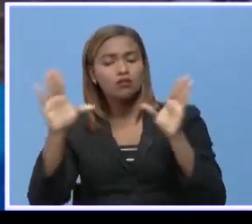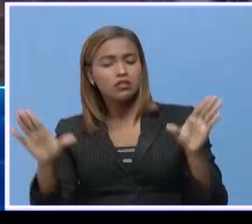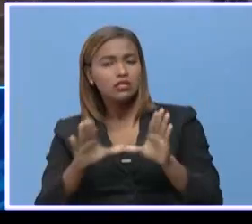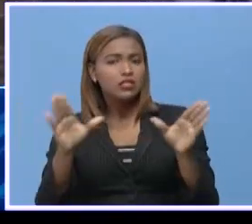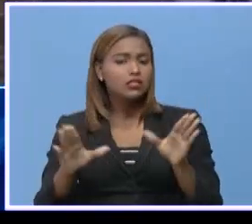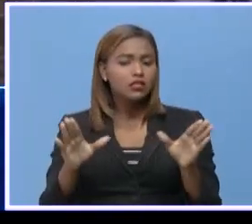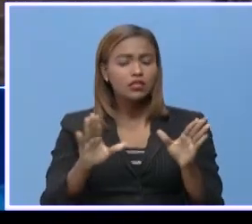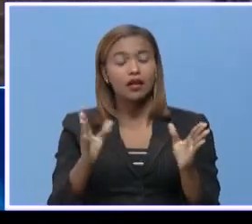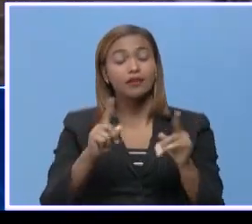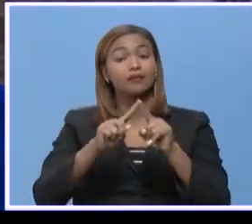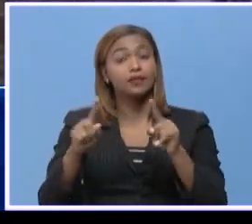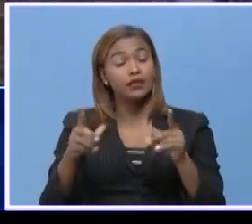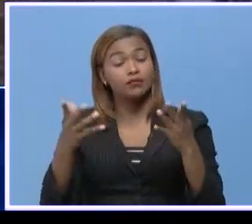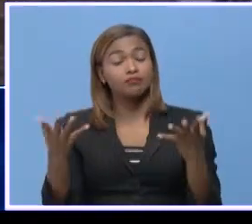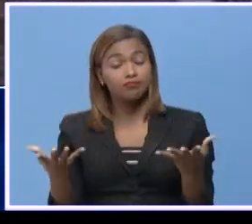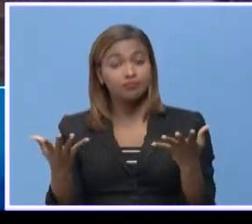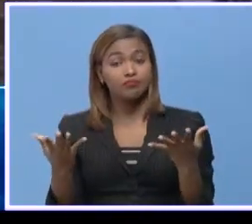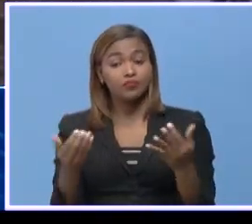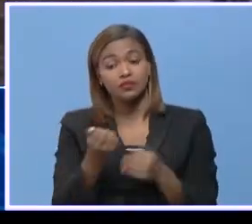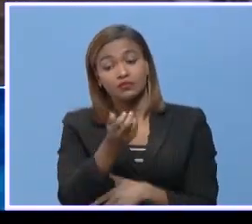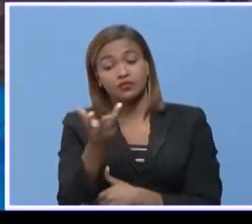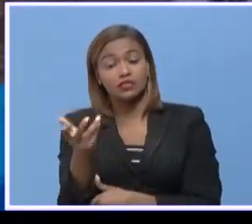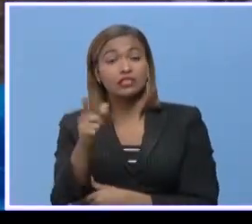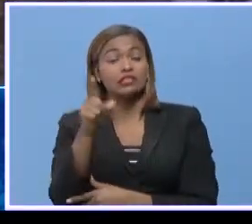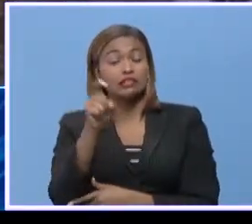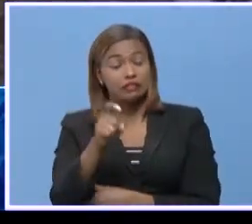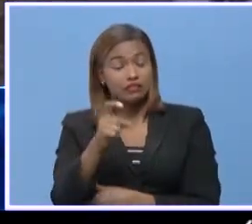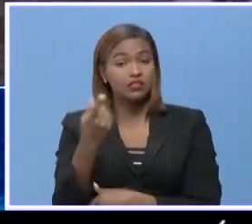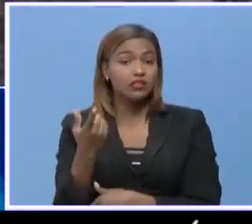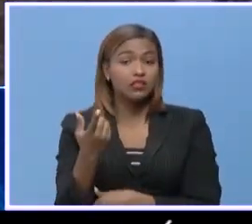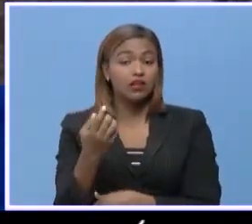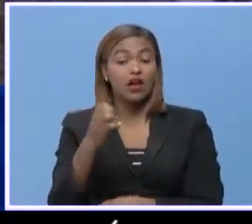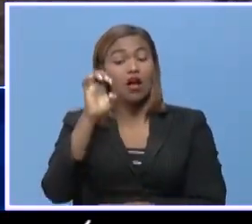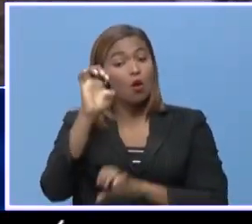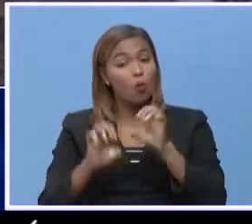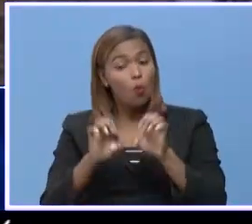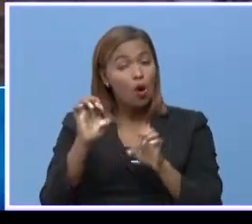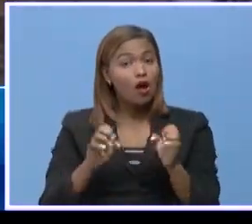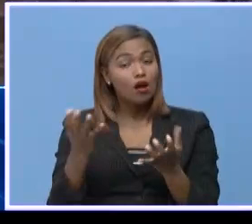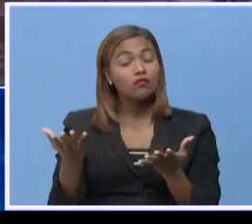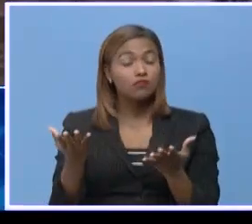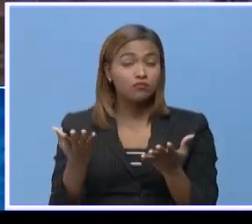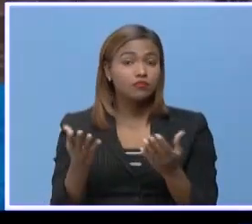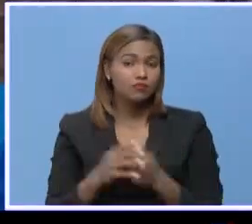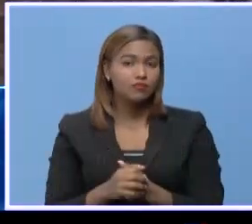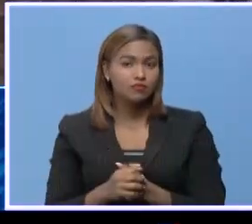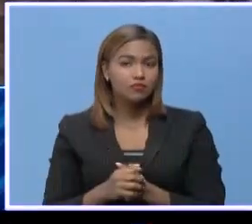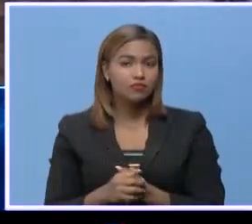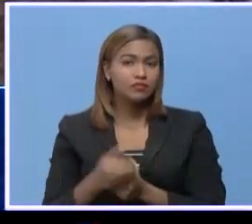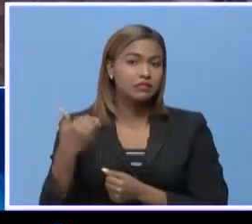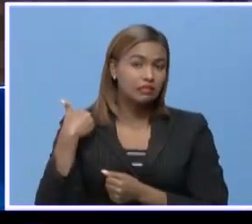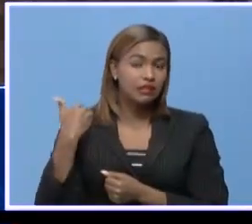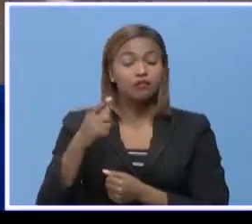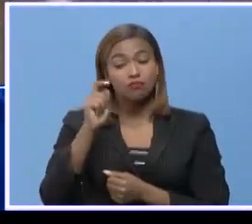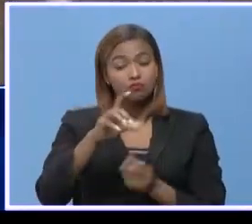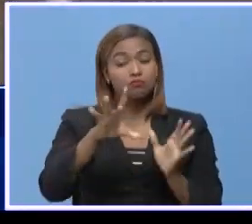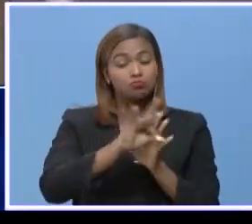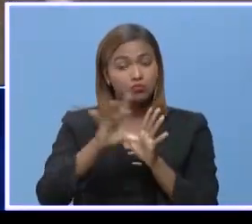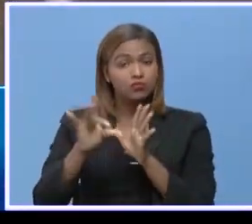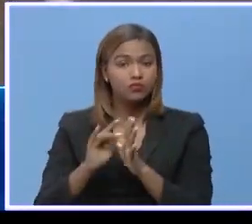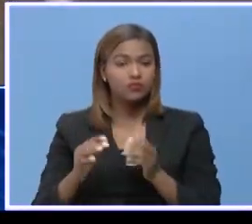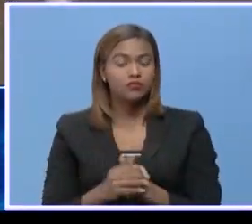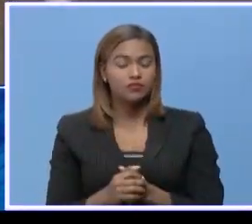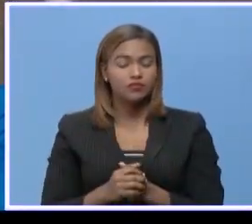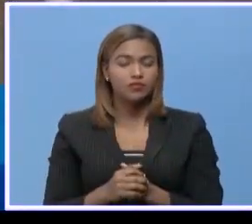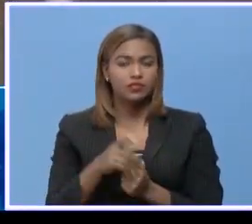pero desafortunadamente algunos tienen que ser, afortunadamente o desafortunadamente, tienen que ser seleccionados. Con la